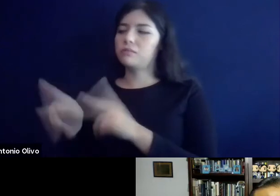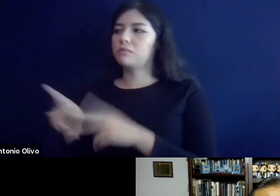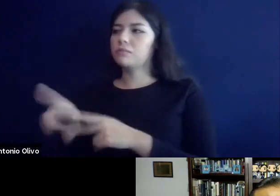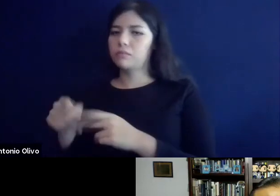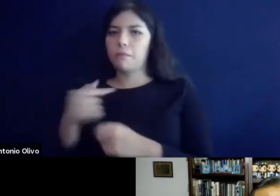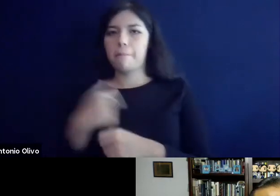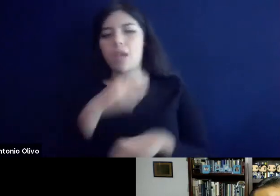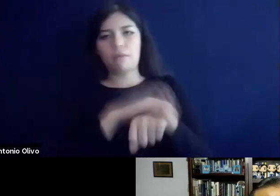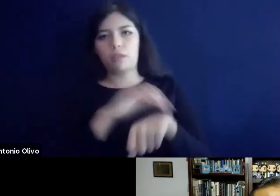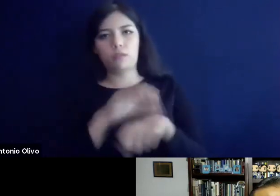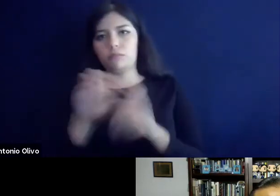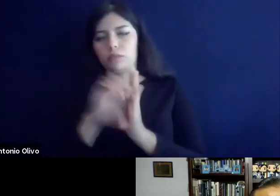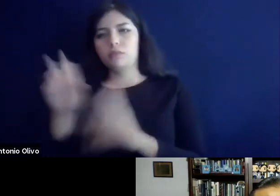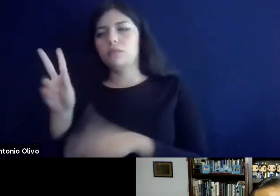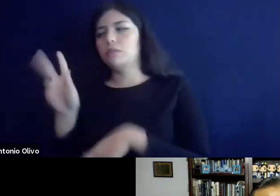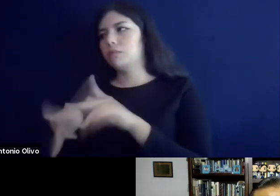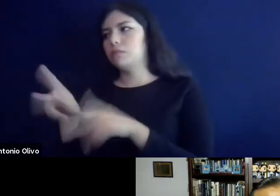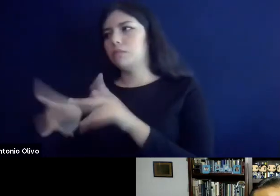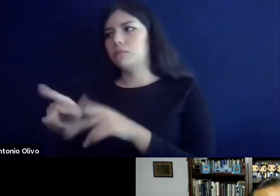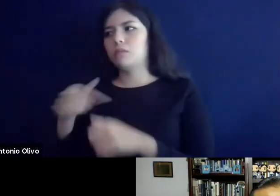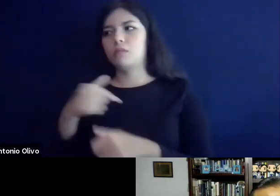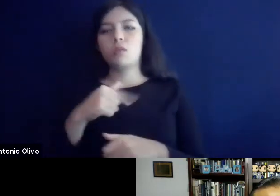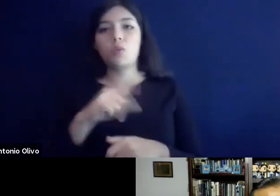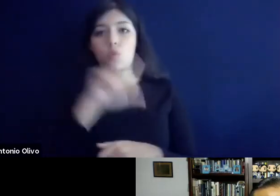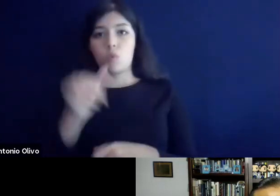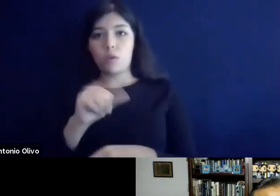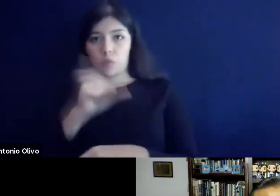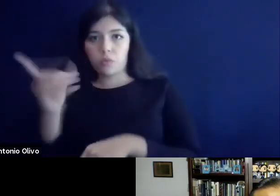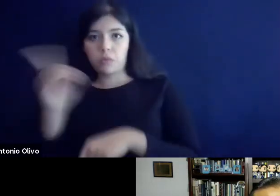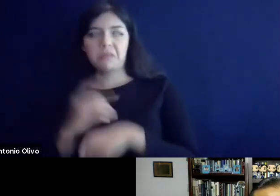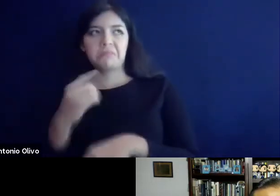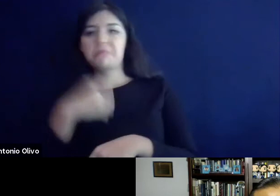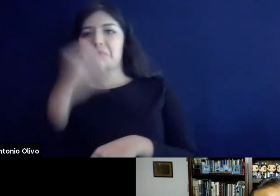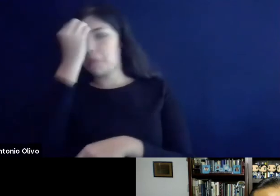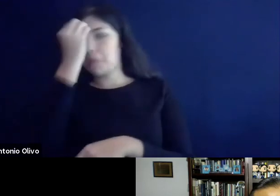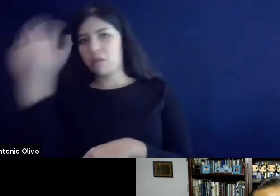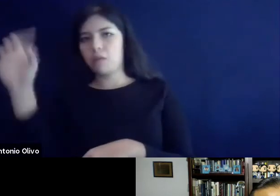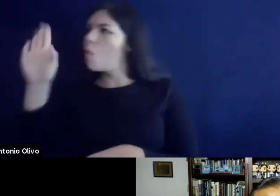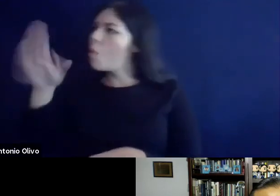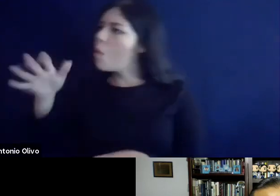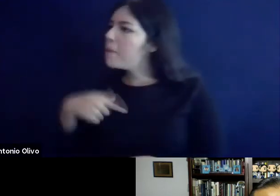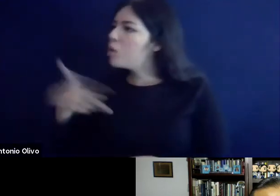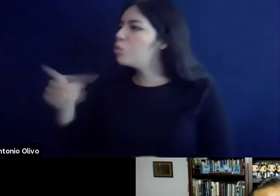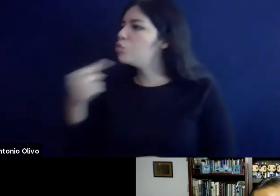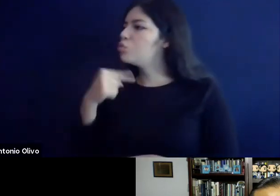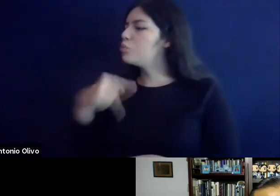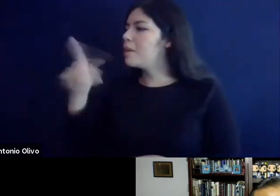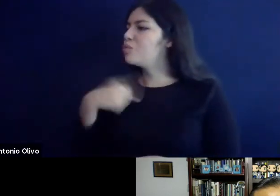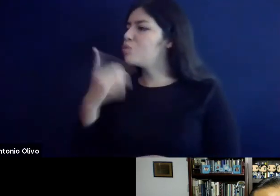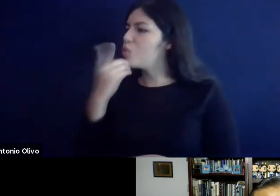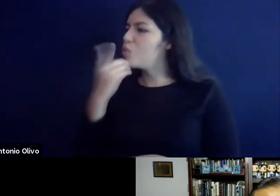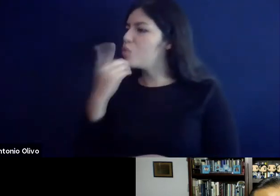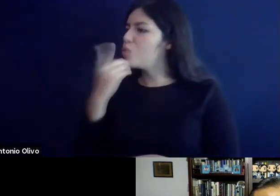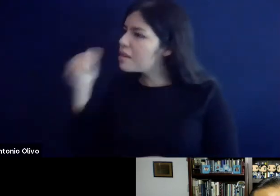cuando una persona, cualquier ser humano, está actuando con convicción, sí, y tienes estas características